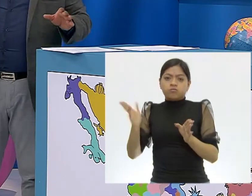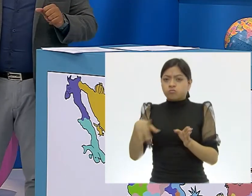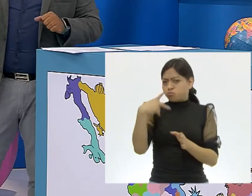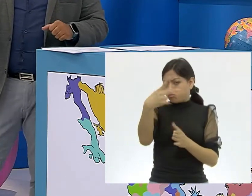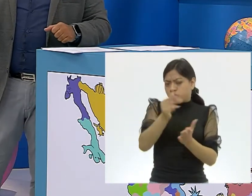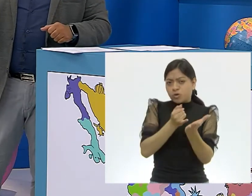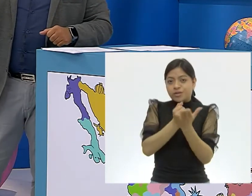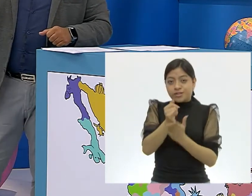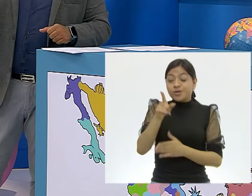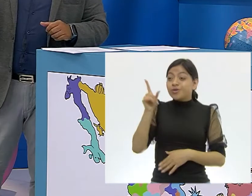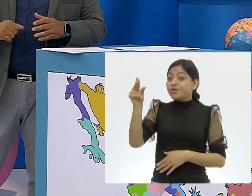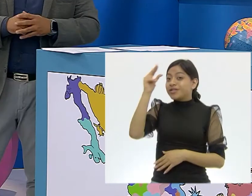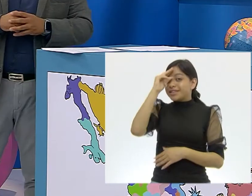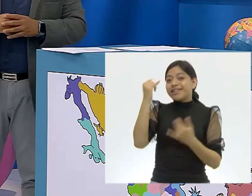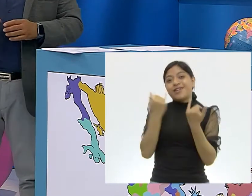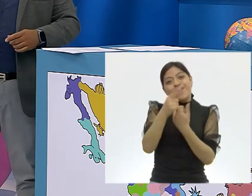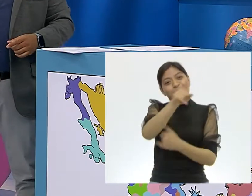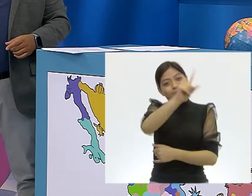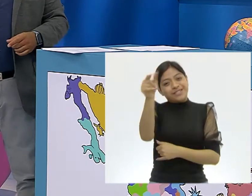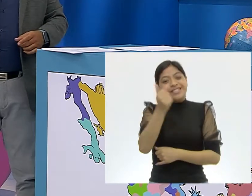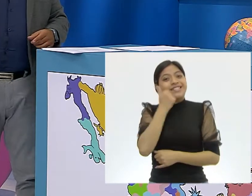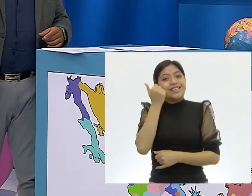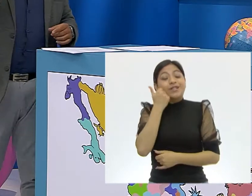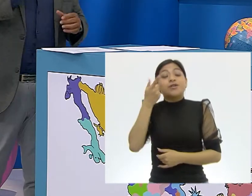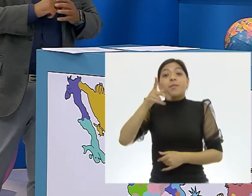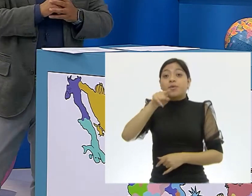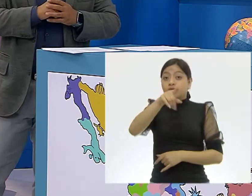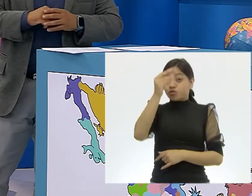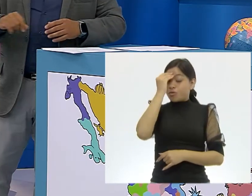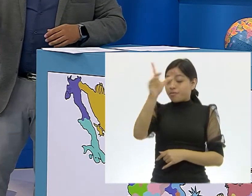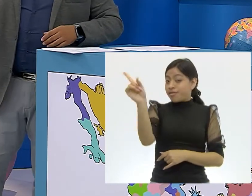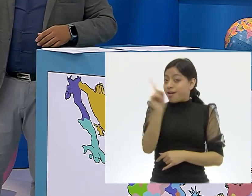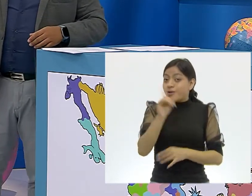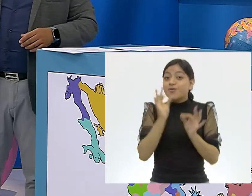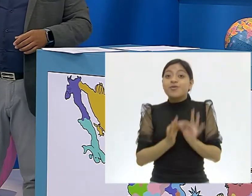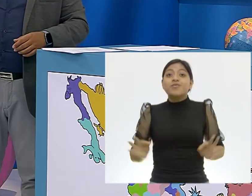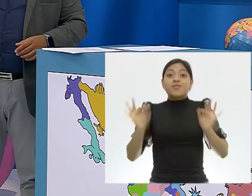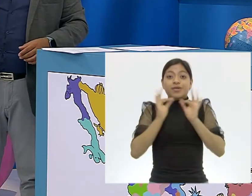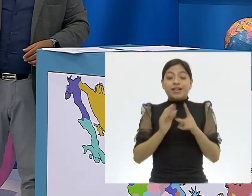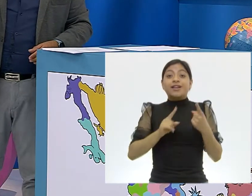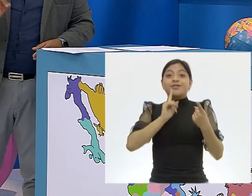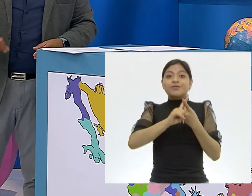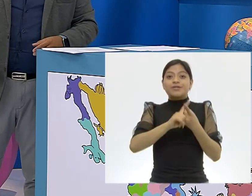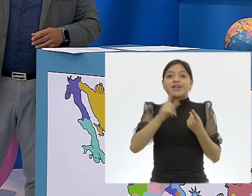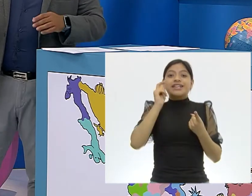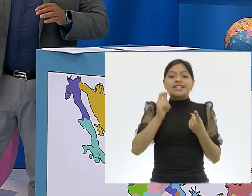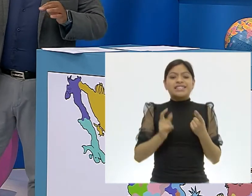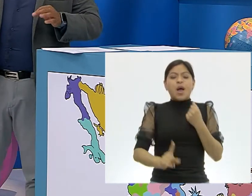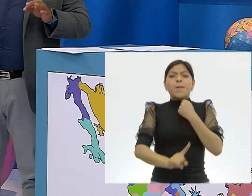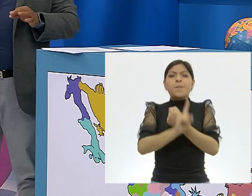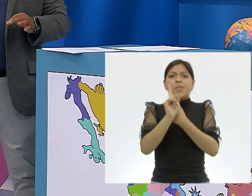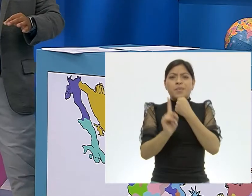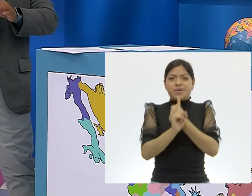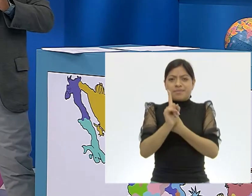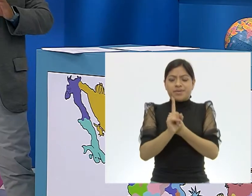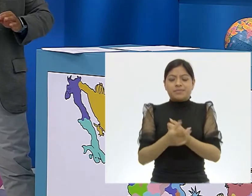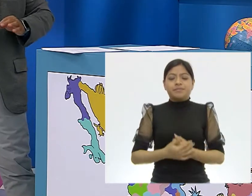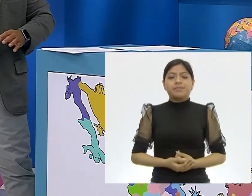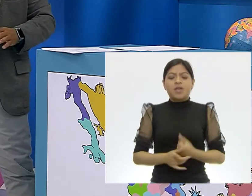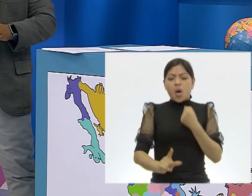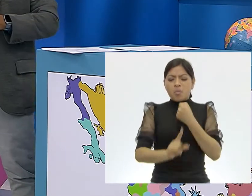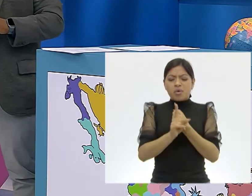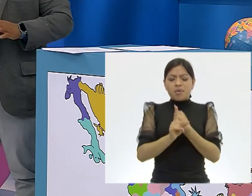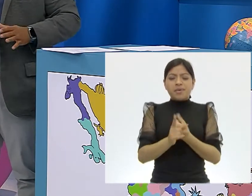todas nuestras alumnas y alumnos. Pero no te olvides de algo muy importante, que es el conflicto. Precisamente lo que